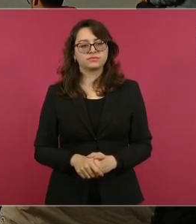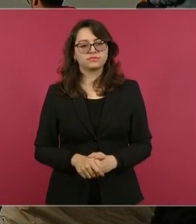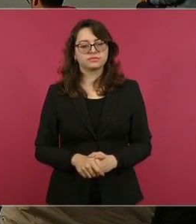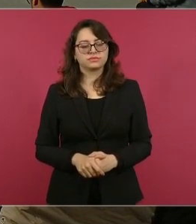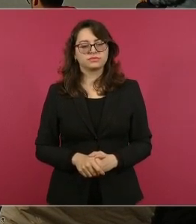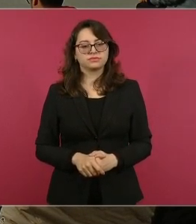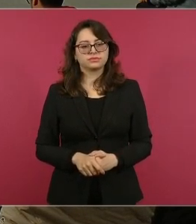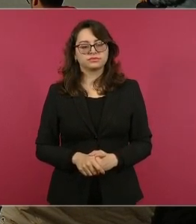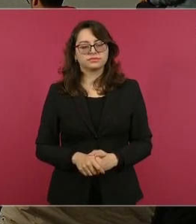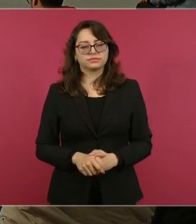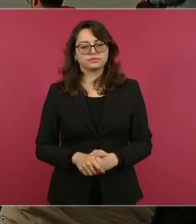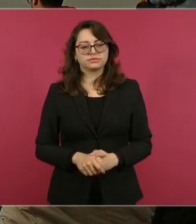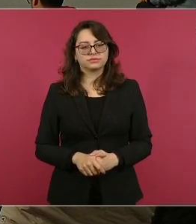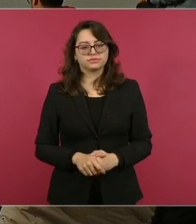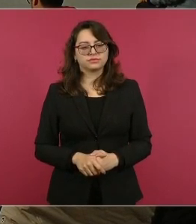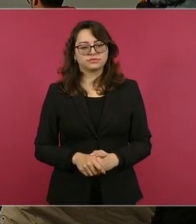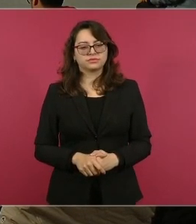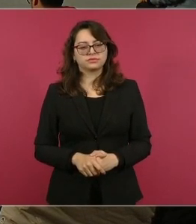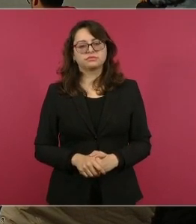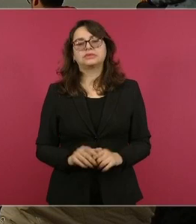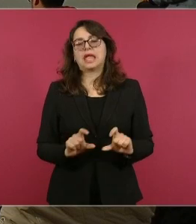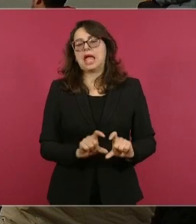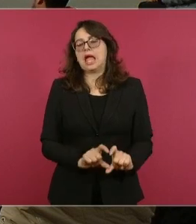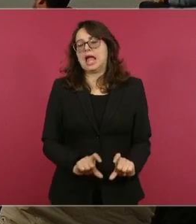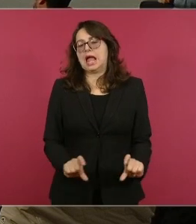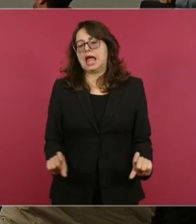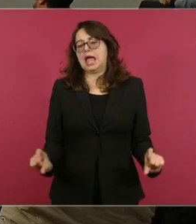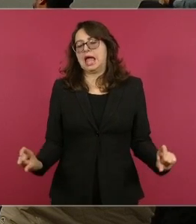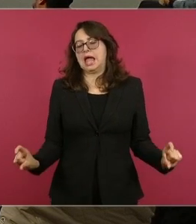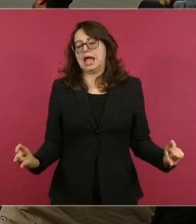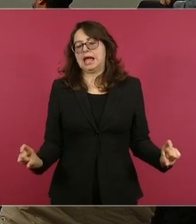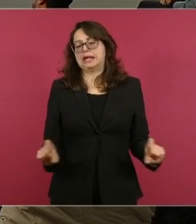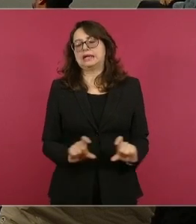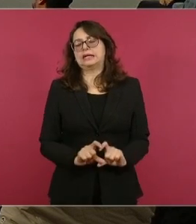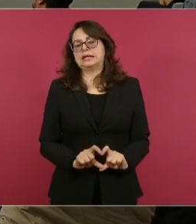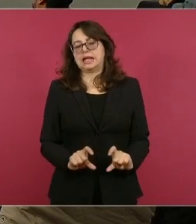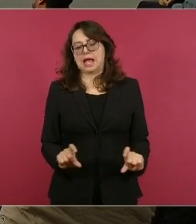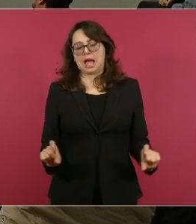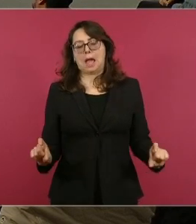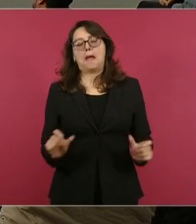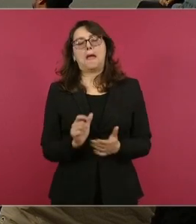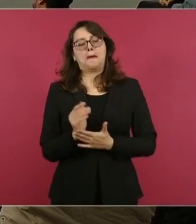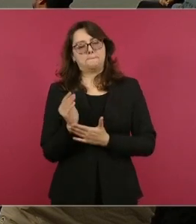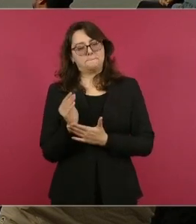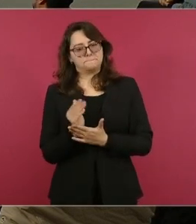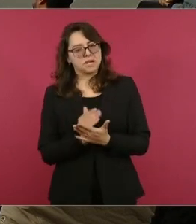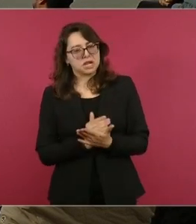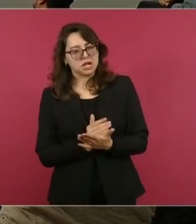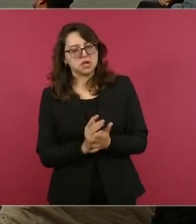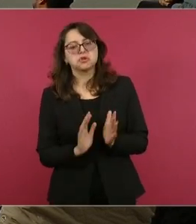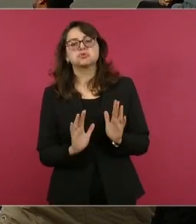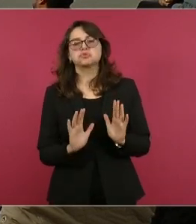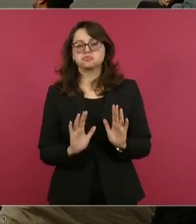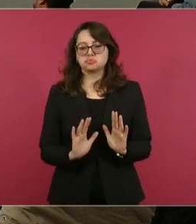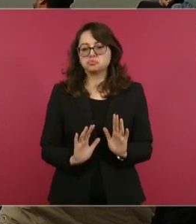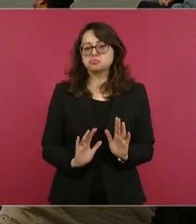Ah, acá está. No, pero no. No, está más. O